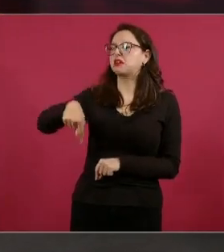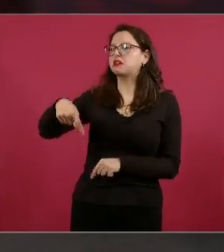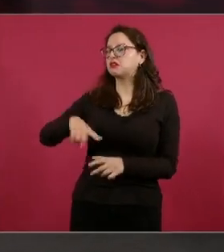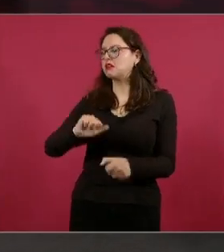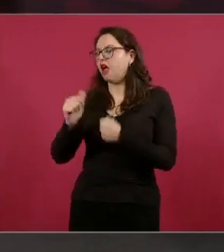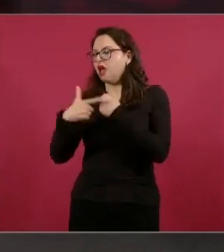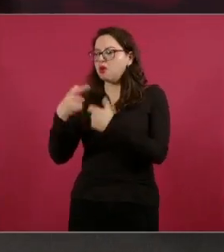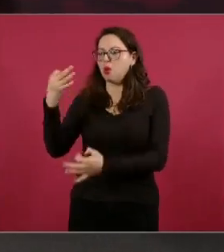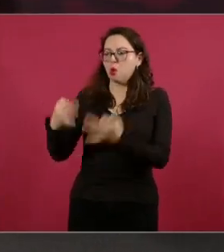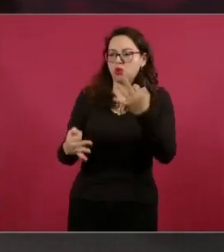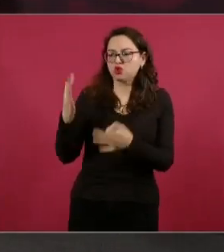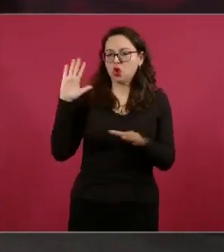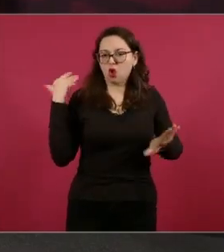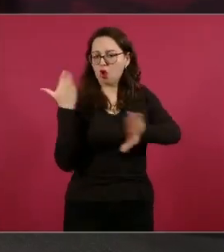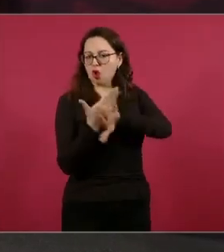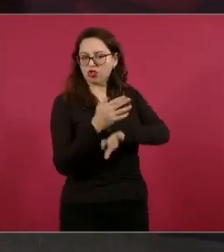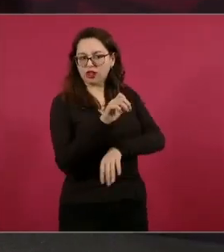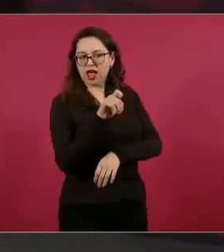procesos